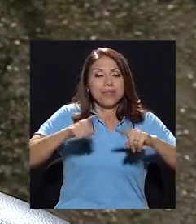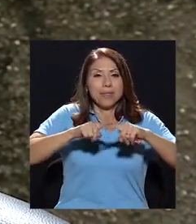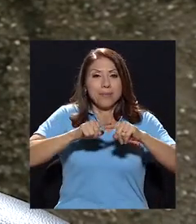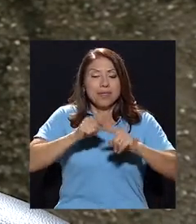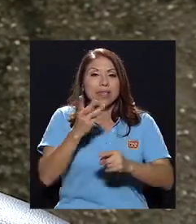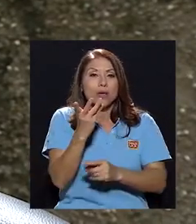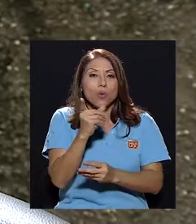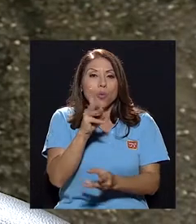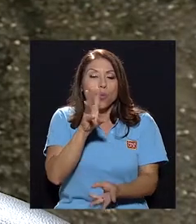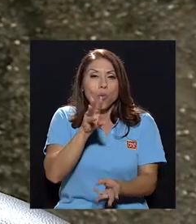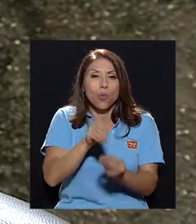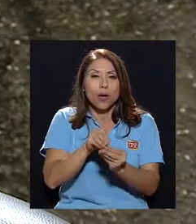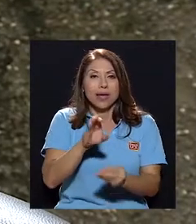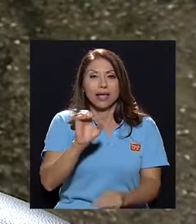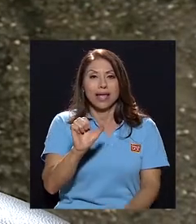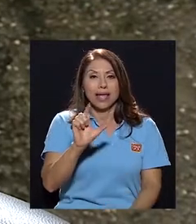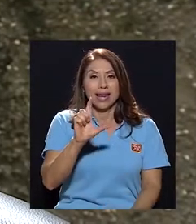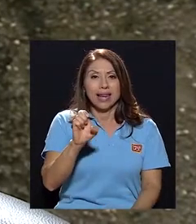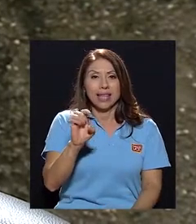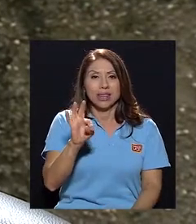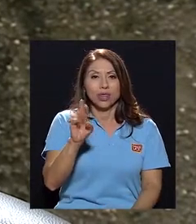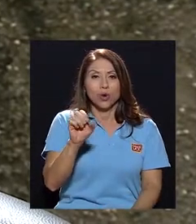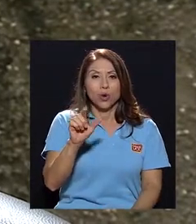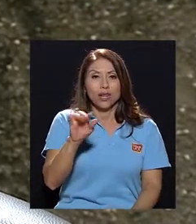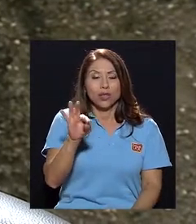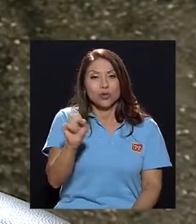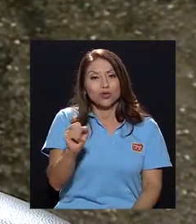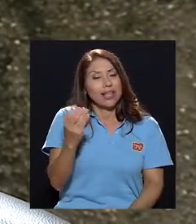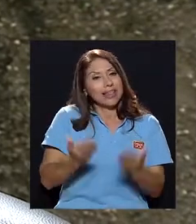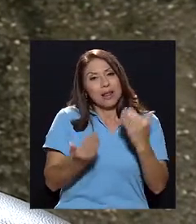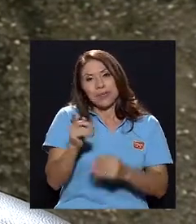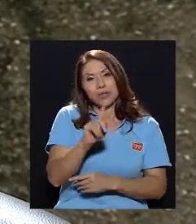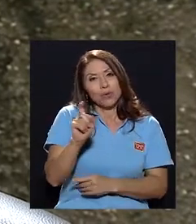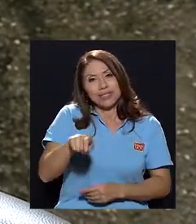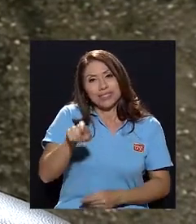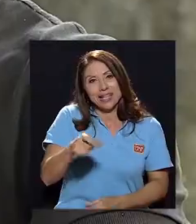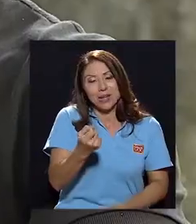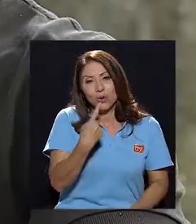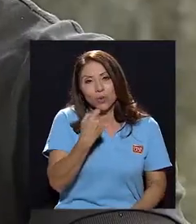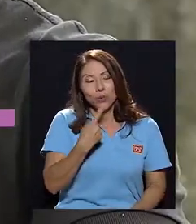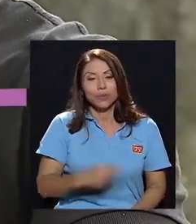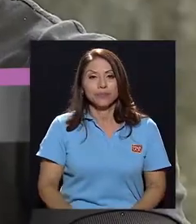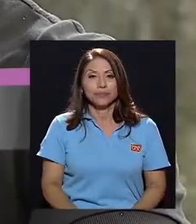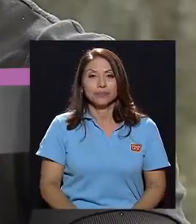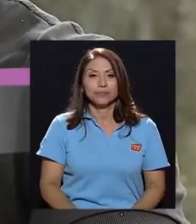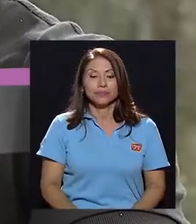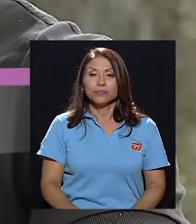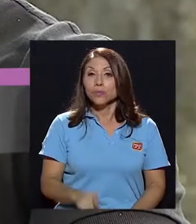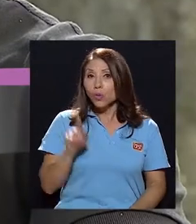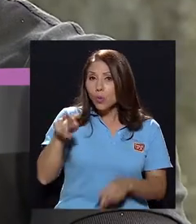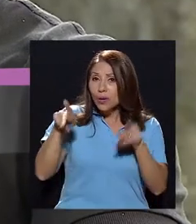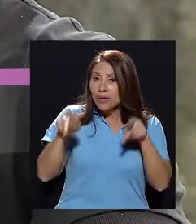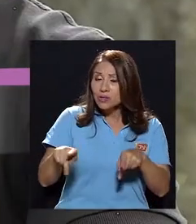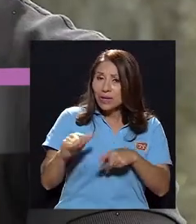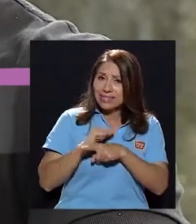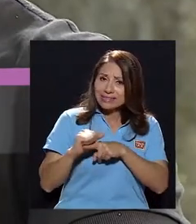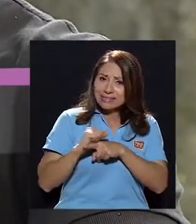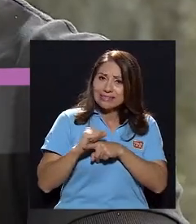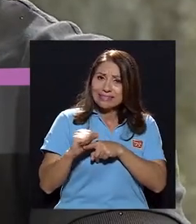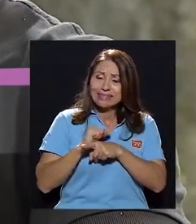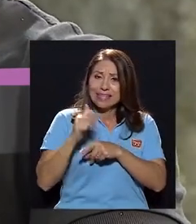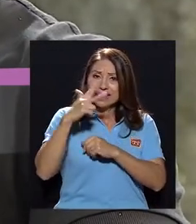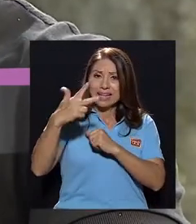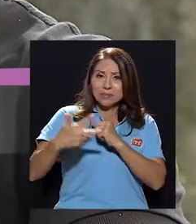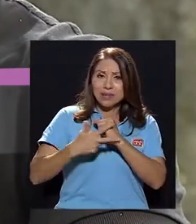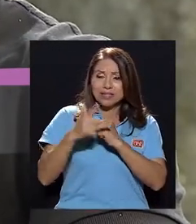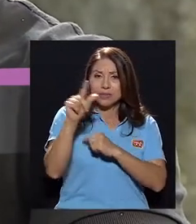electrolitos que tienen. Uh-huh. Entonces, puede ser que no sea necesario consumir esas pastillas. Uh-huh. Mónica, una persona que, por ejemplo, entrena 3 veces